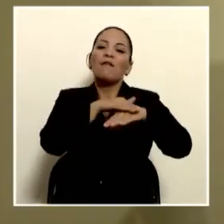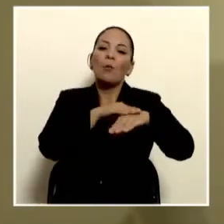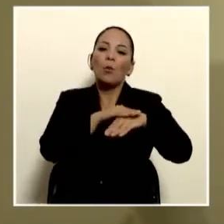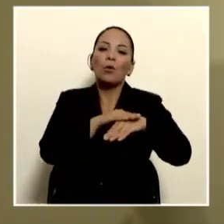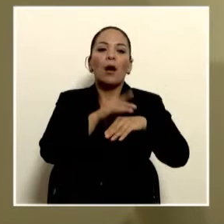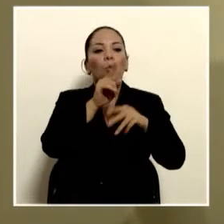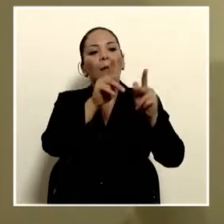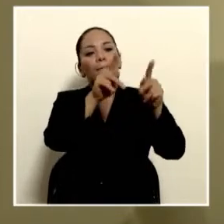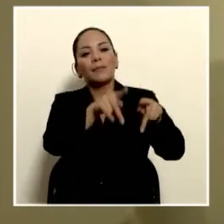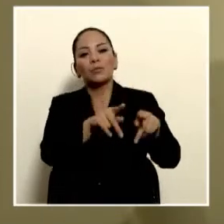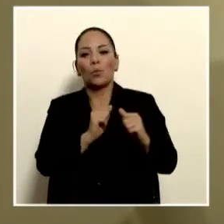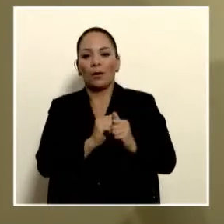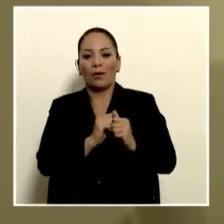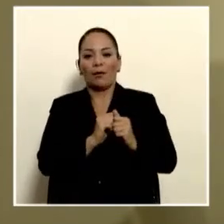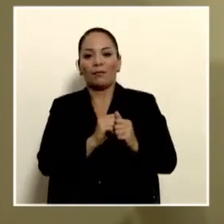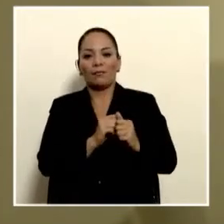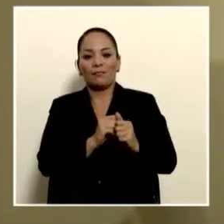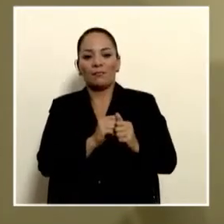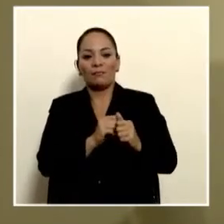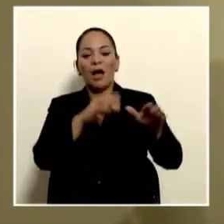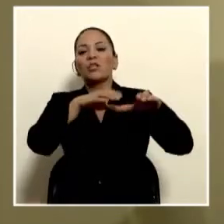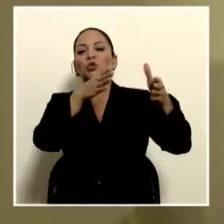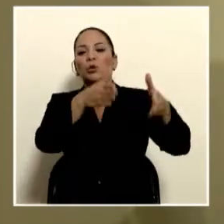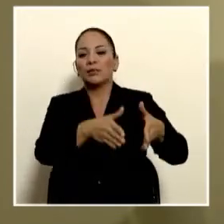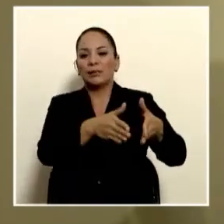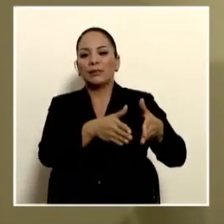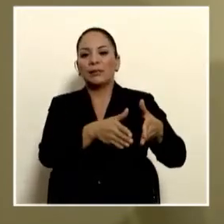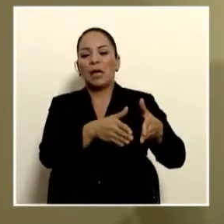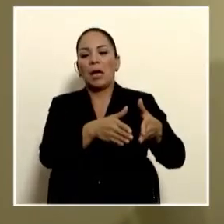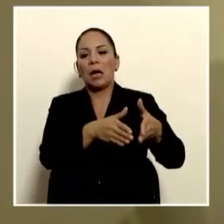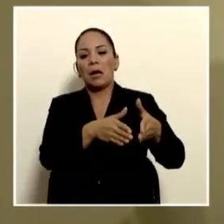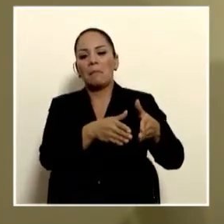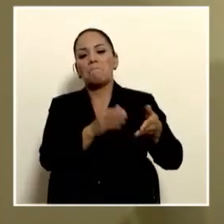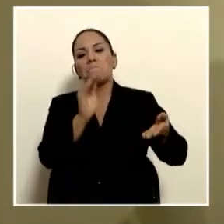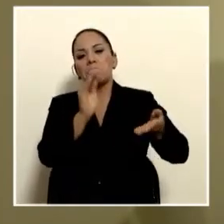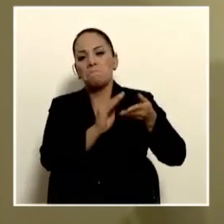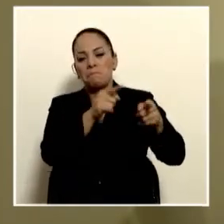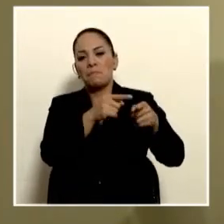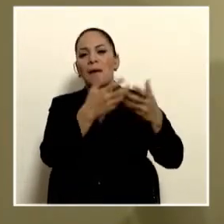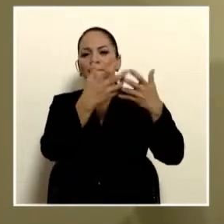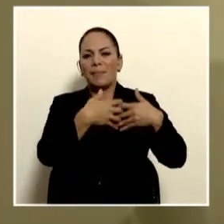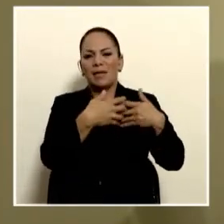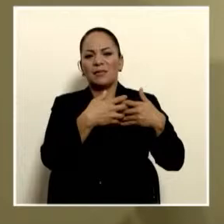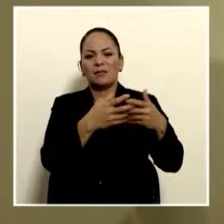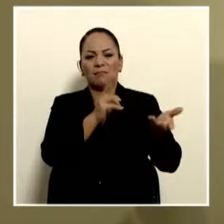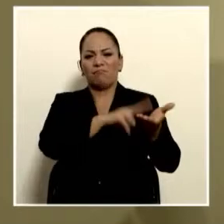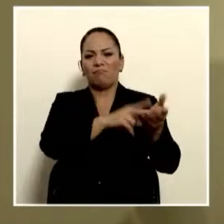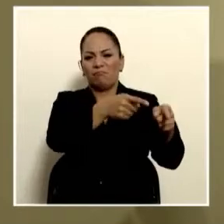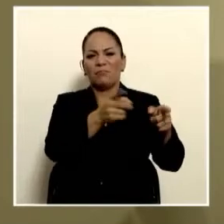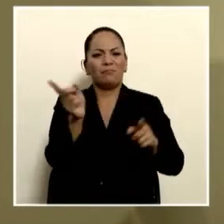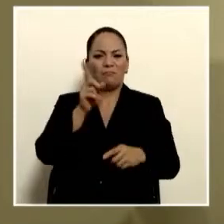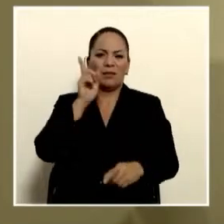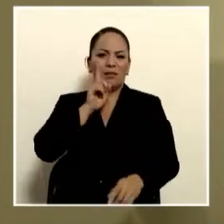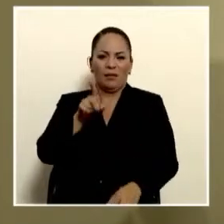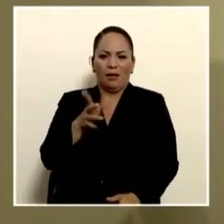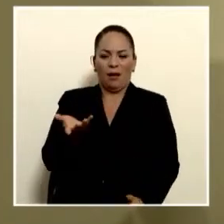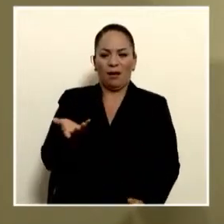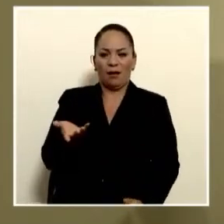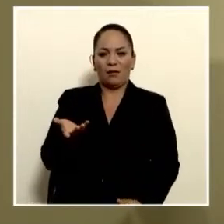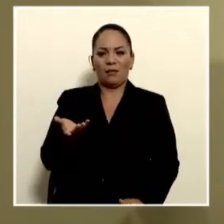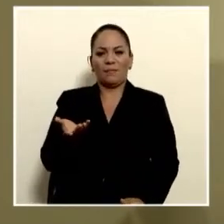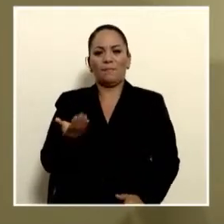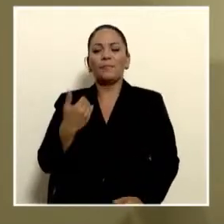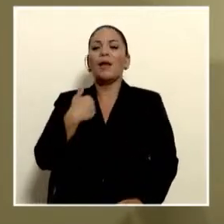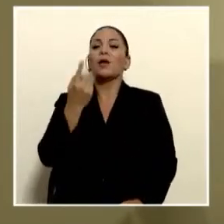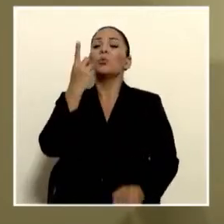persona que es un accionista minoritario de la empresa de la concesión. Eso es mentira. Porque hay